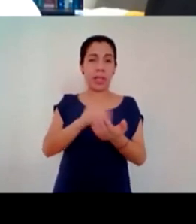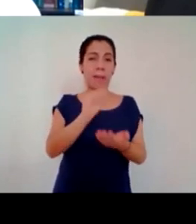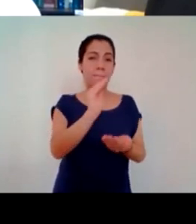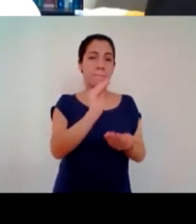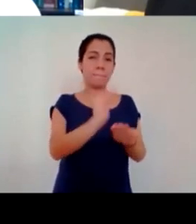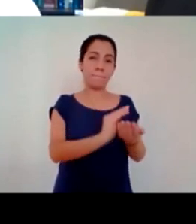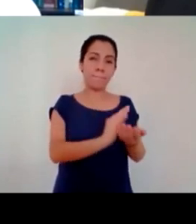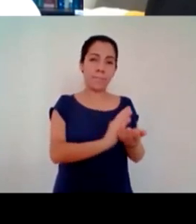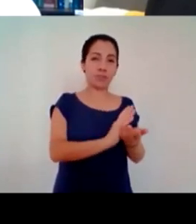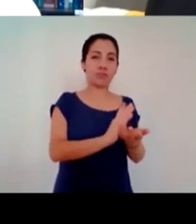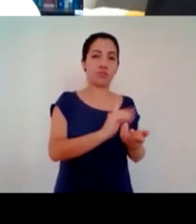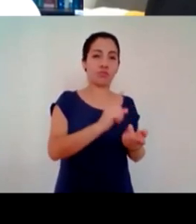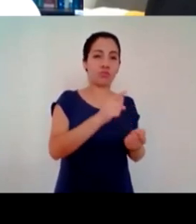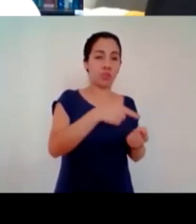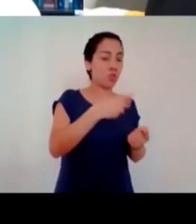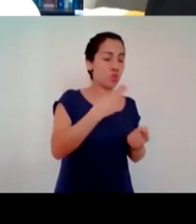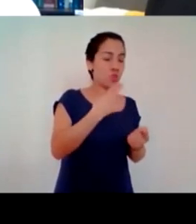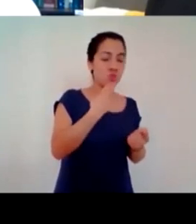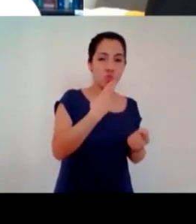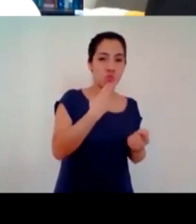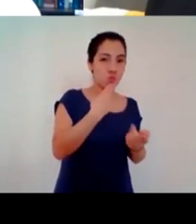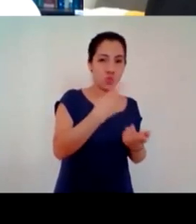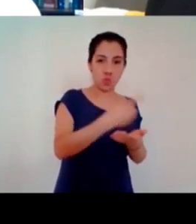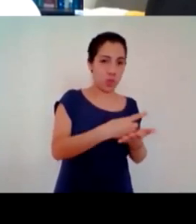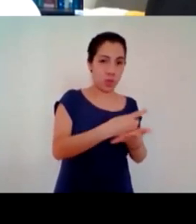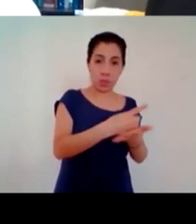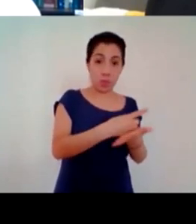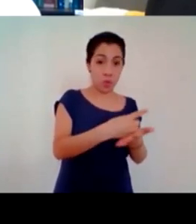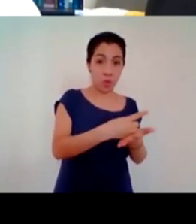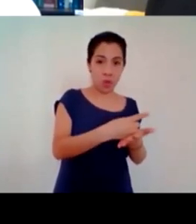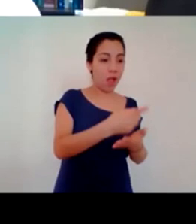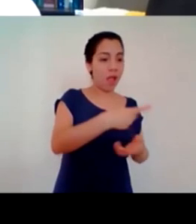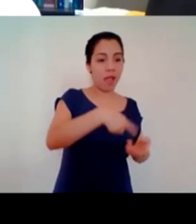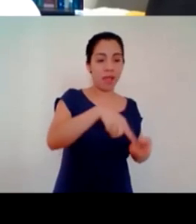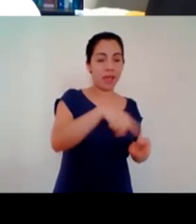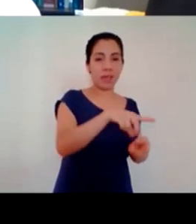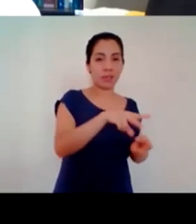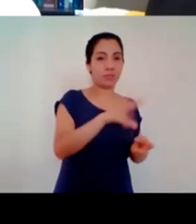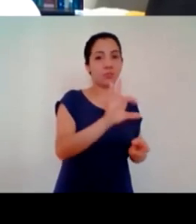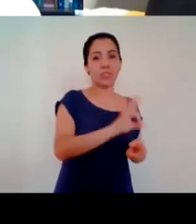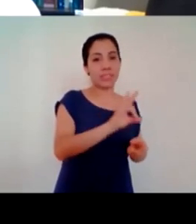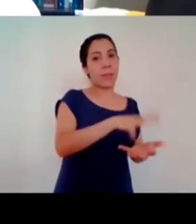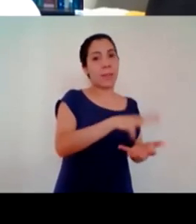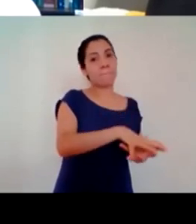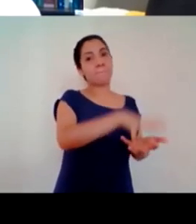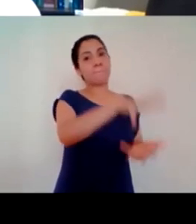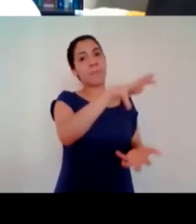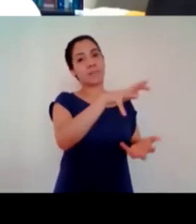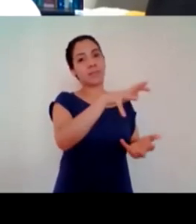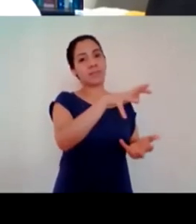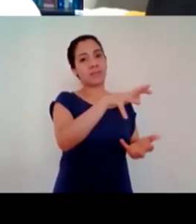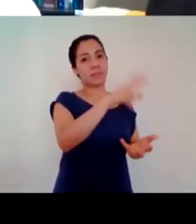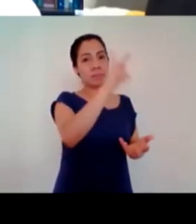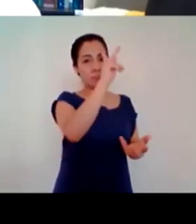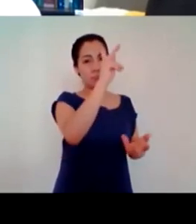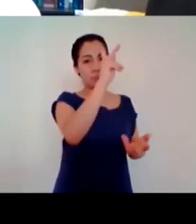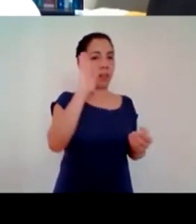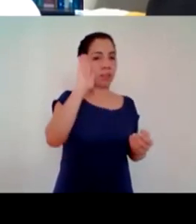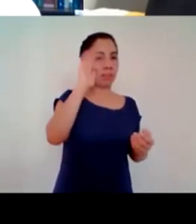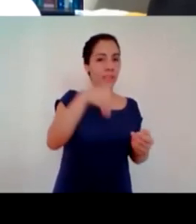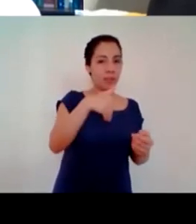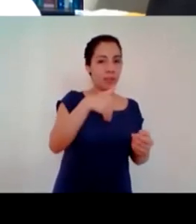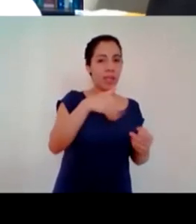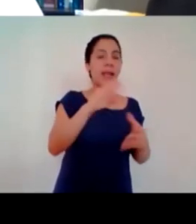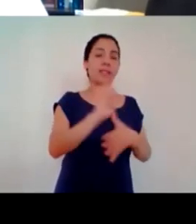delictivos. Entonces sí tenemos que estar muy al tanto de no confundir la gimnasia con la magnesia, porque